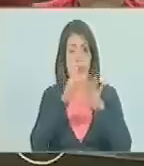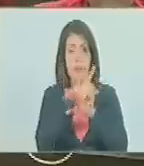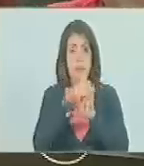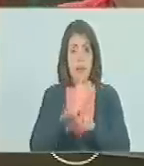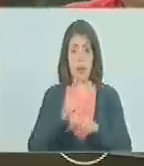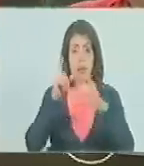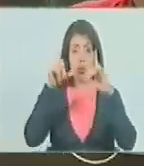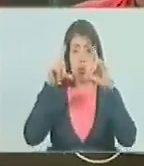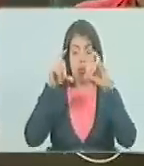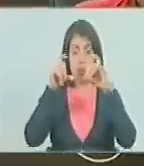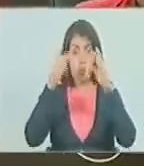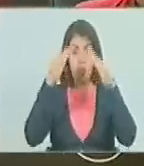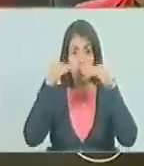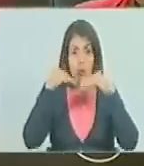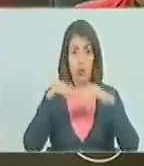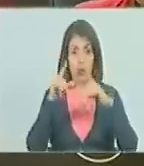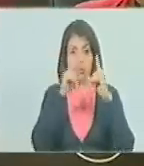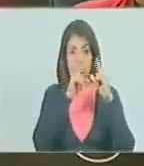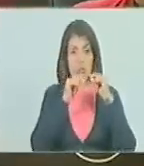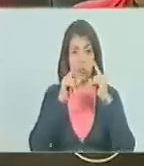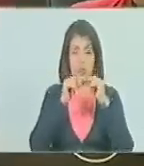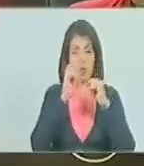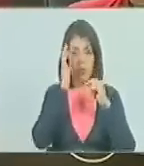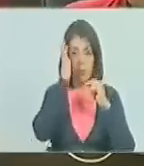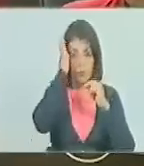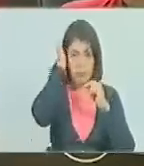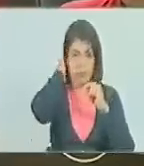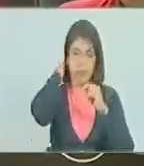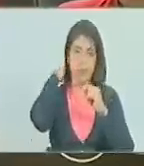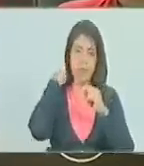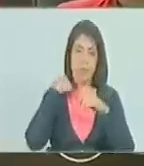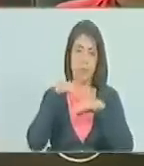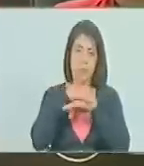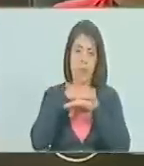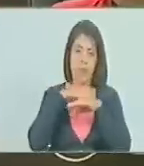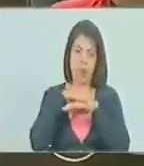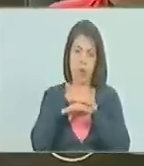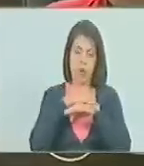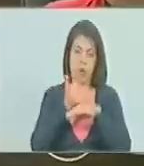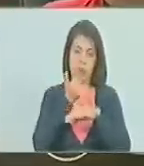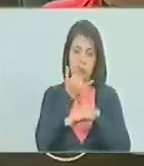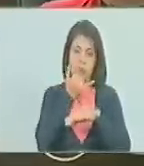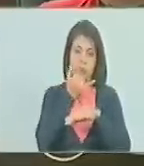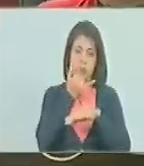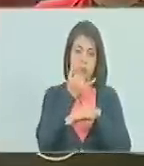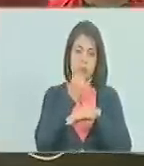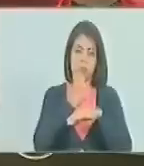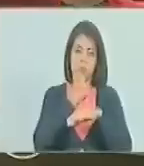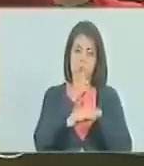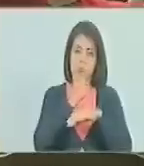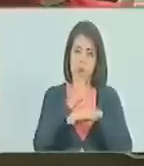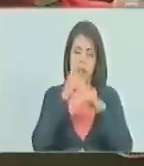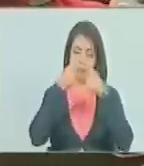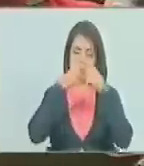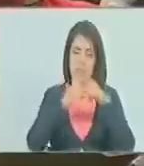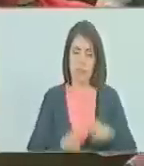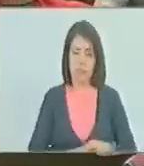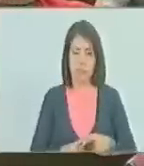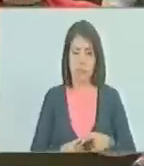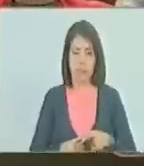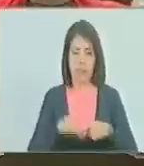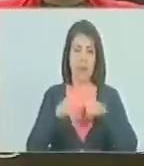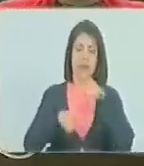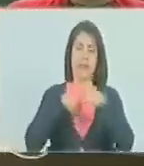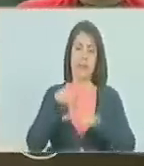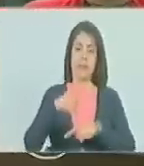haberlo publicado, sacaron un tuit excusándose, perdón por el error, mal cómputo. Y